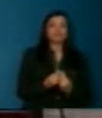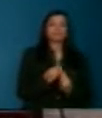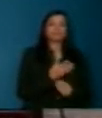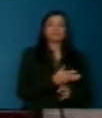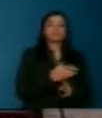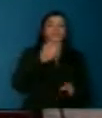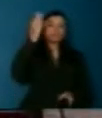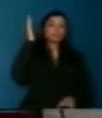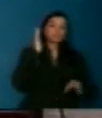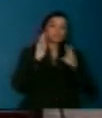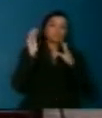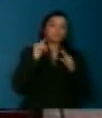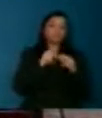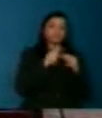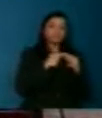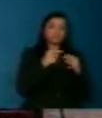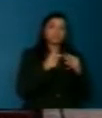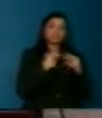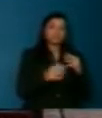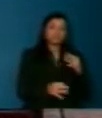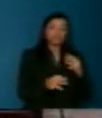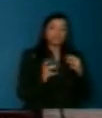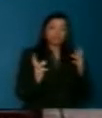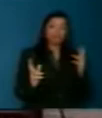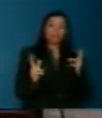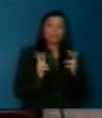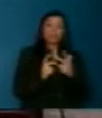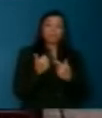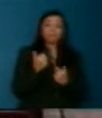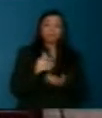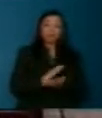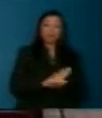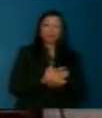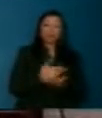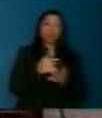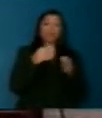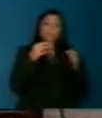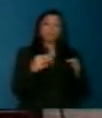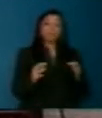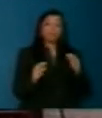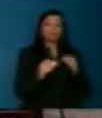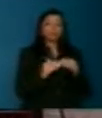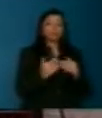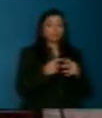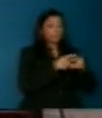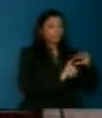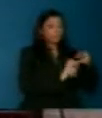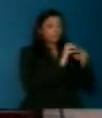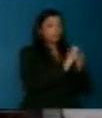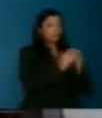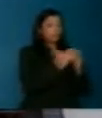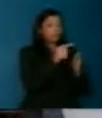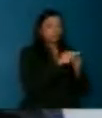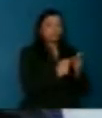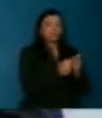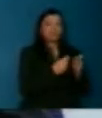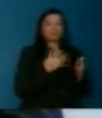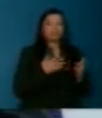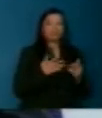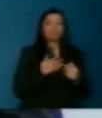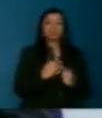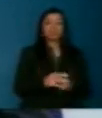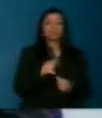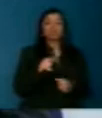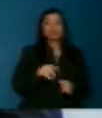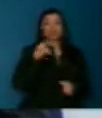histórico, la consecución del bien común, tal como lo manda nuestra Constitución. Esta